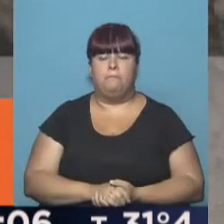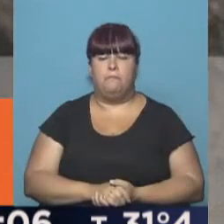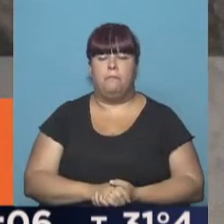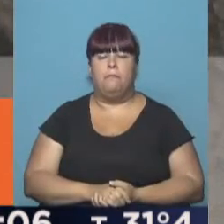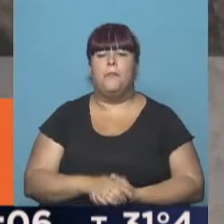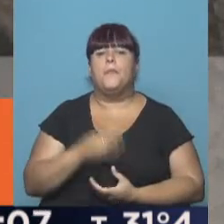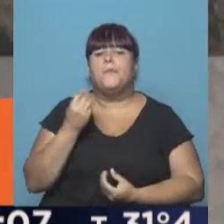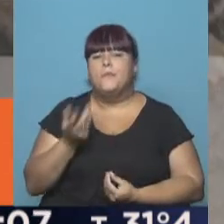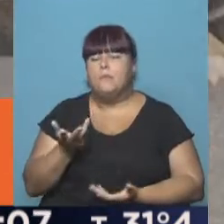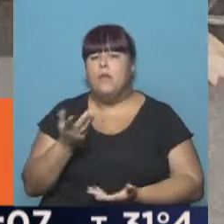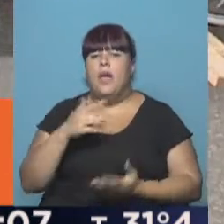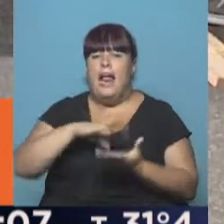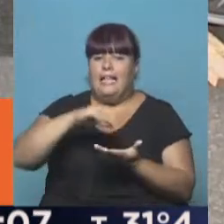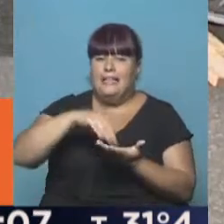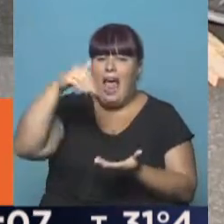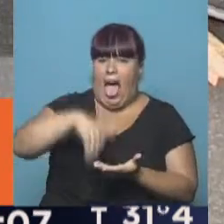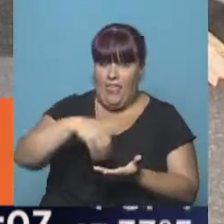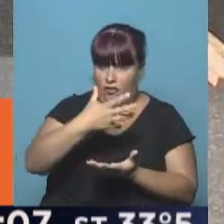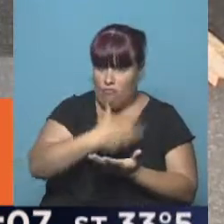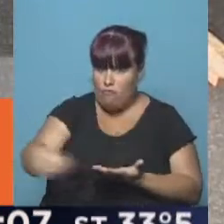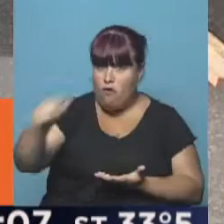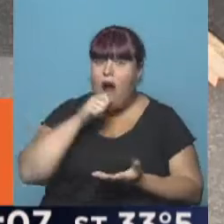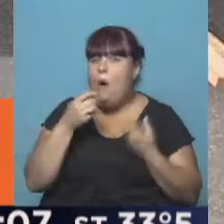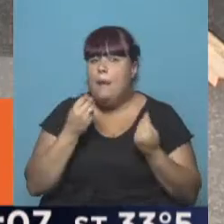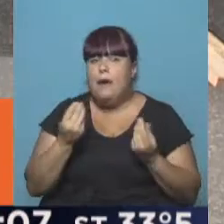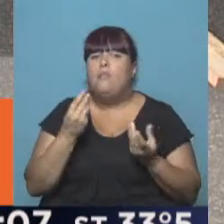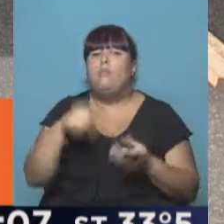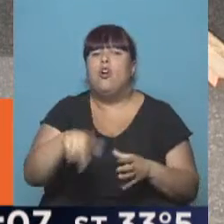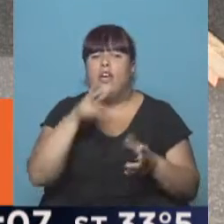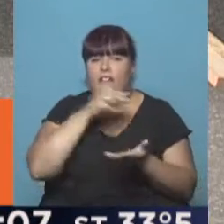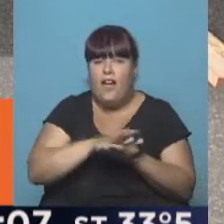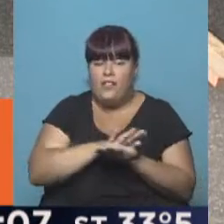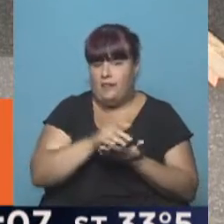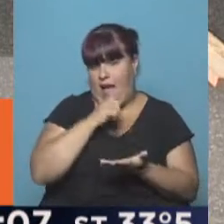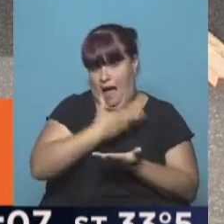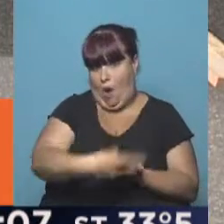Y el, digamos, la tierra que estaba adentro se la llevó el agua, ¿qué pudo haber pasado? ¿Por qué está vacío?